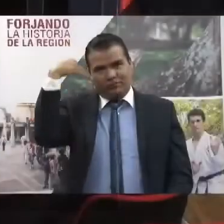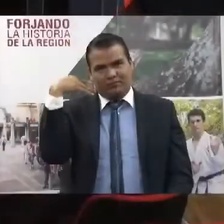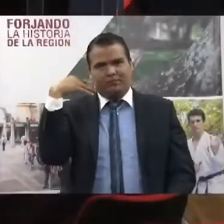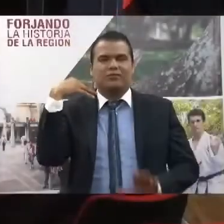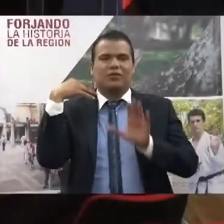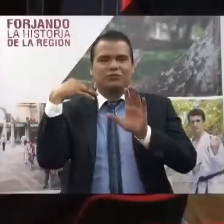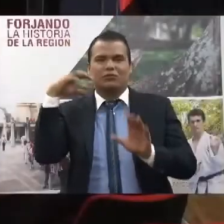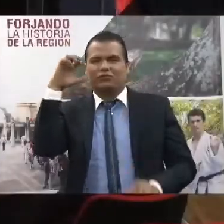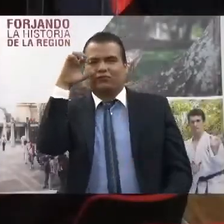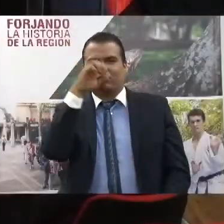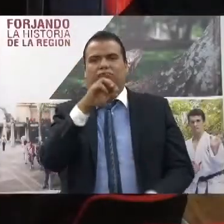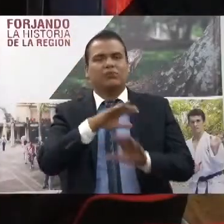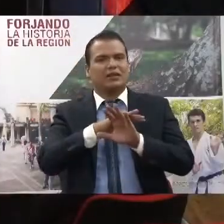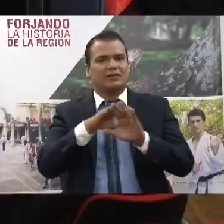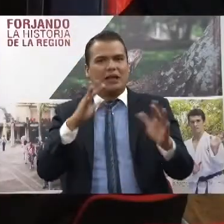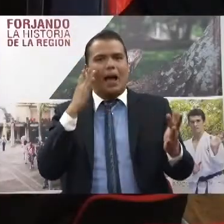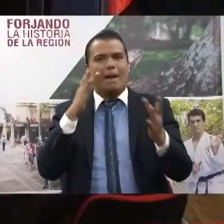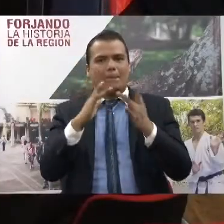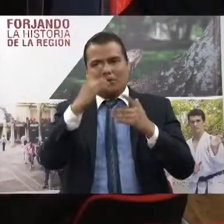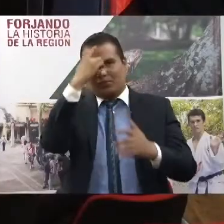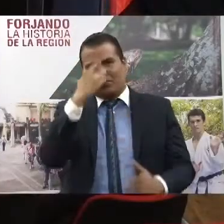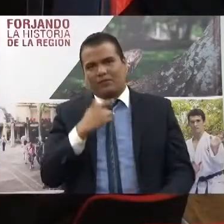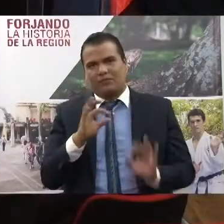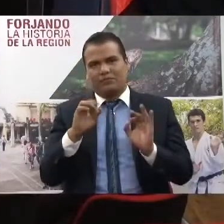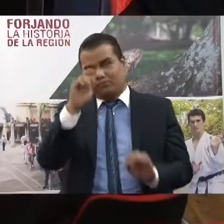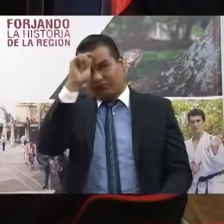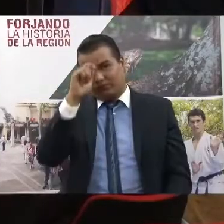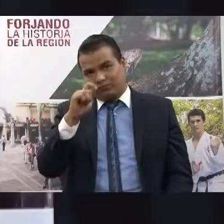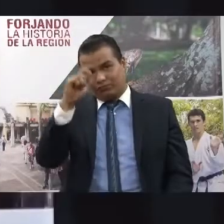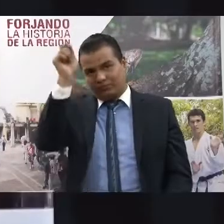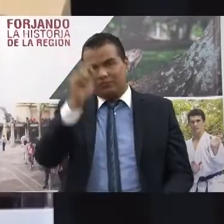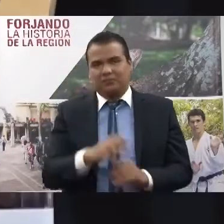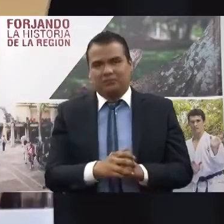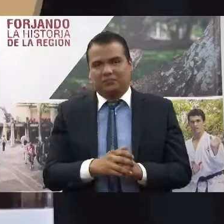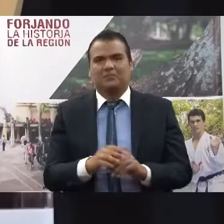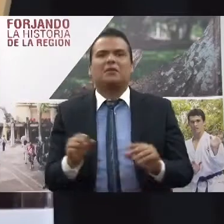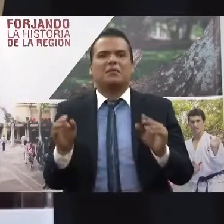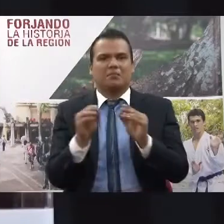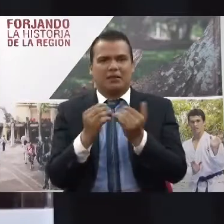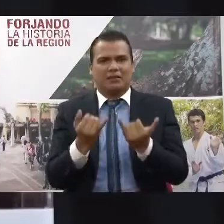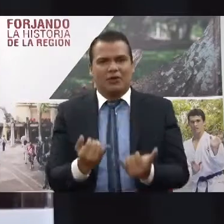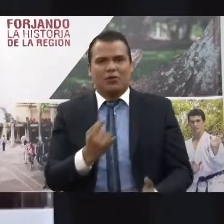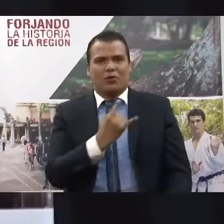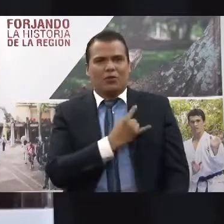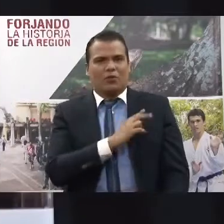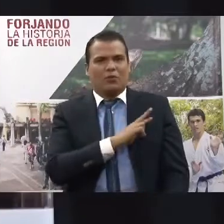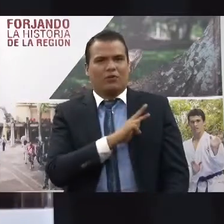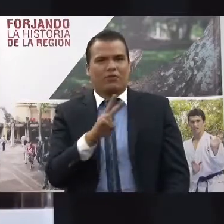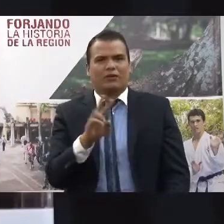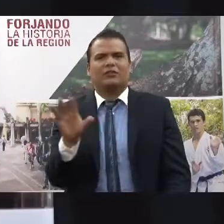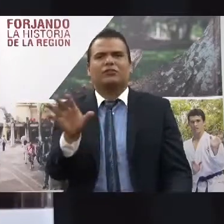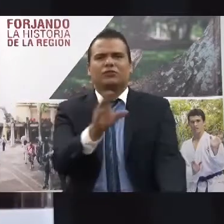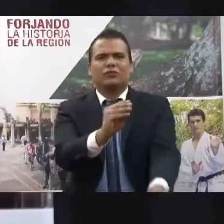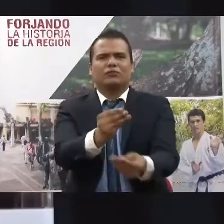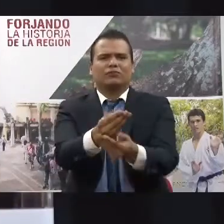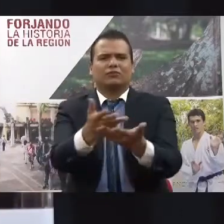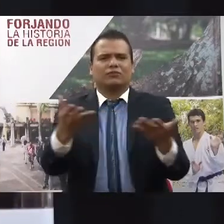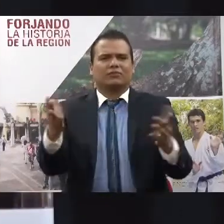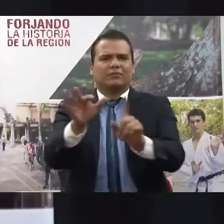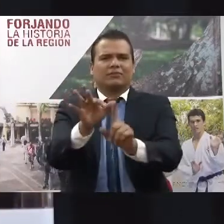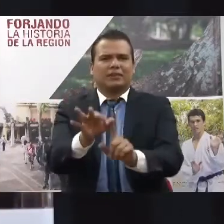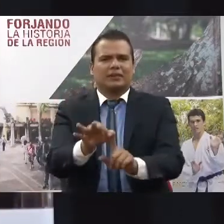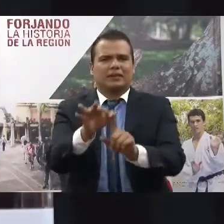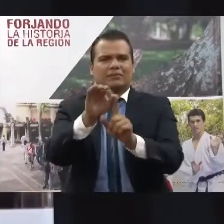De igual manera, todos ustedes han recibido un obsequio especial por parte de la universidad que hemos